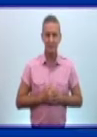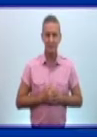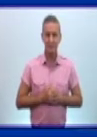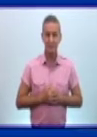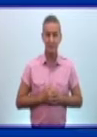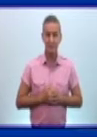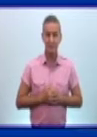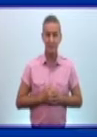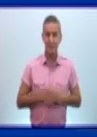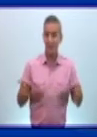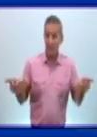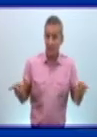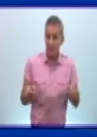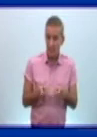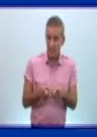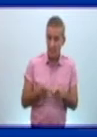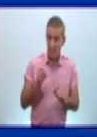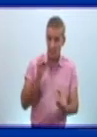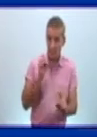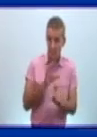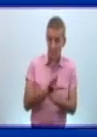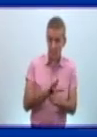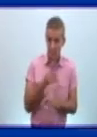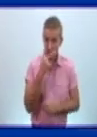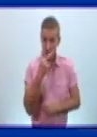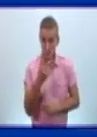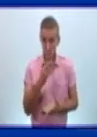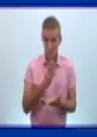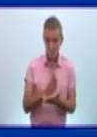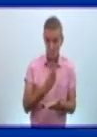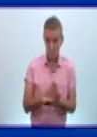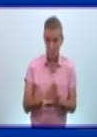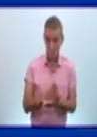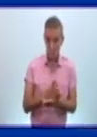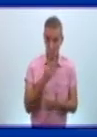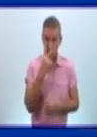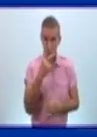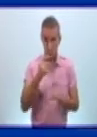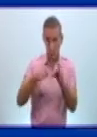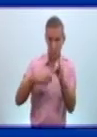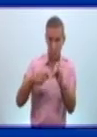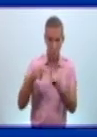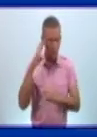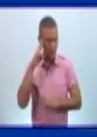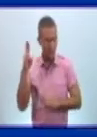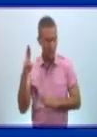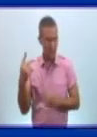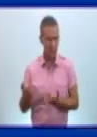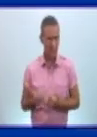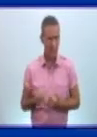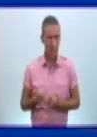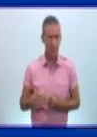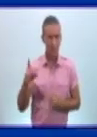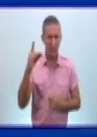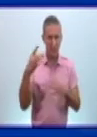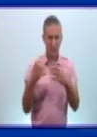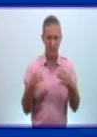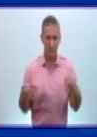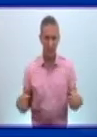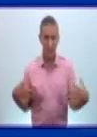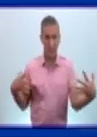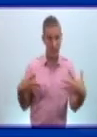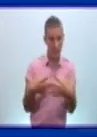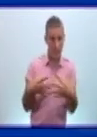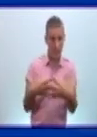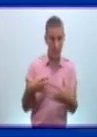Resumiendo entonces, a partir de lo visto en clase y de lo observado en este video, recordamos que las disoluciones son mezclas